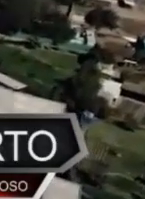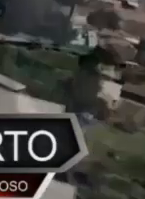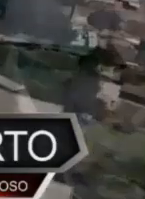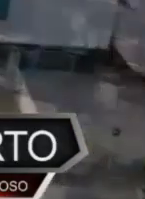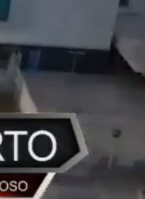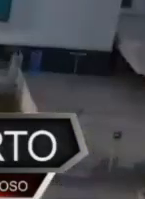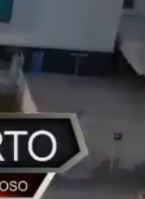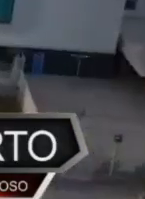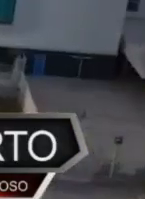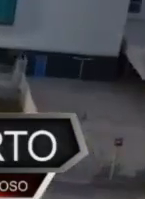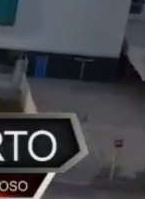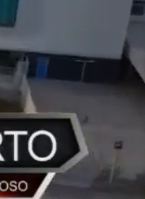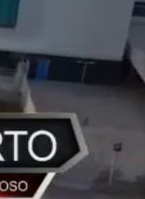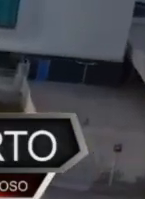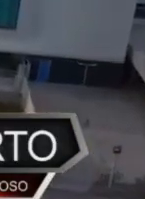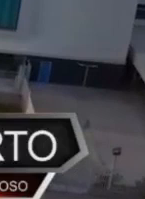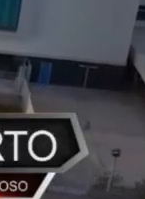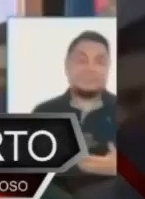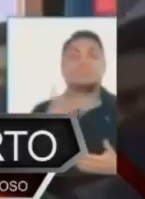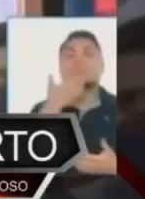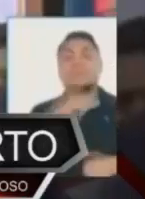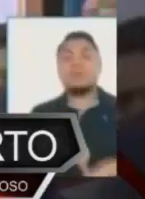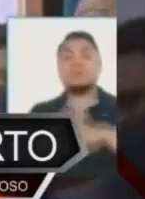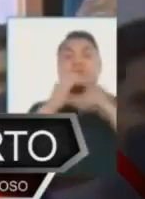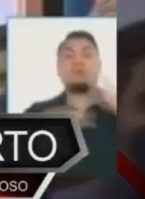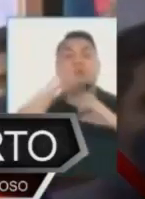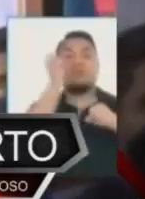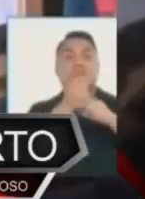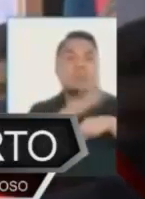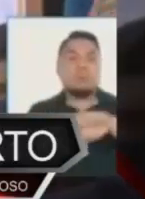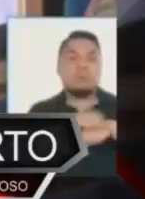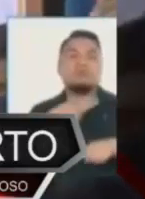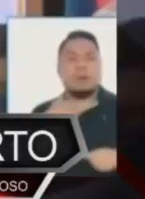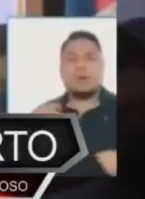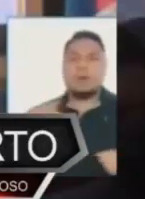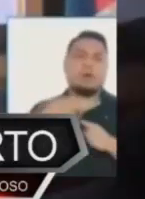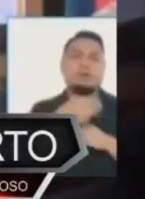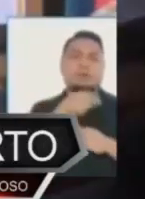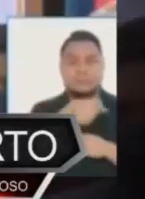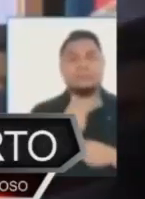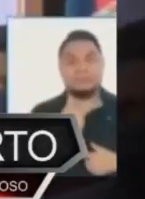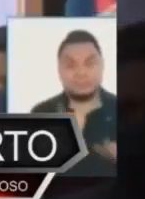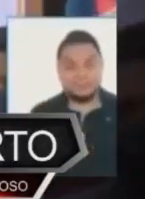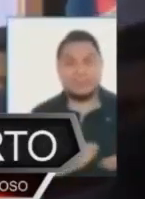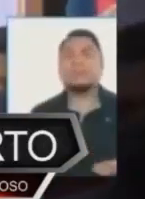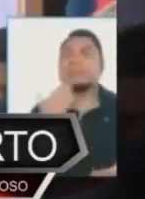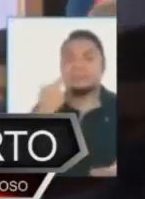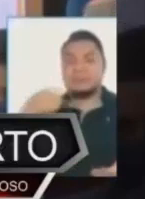de Kuczynski. Quien ha combatido el Club de la Construcción soy yo. Todos saben perfectamente quién